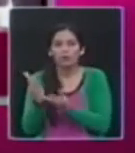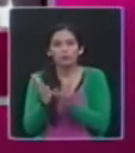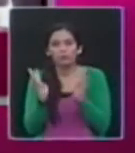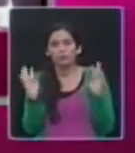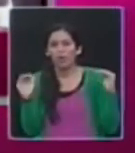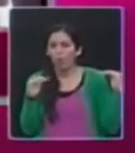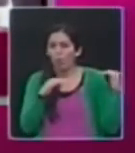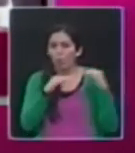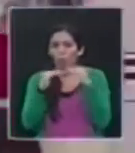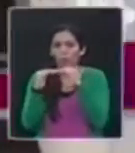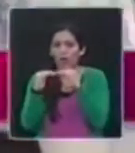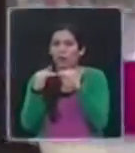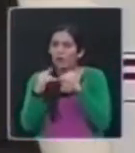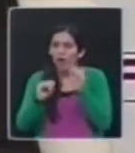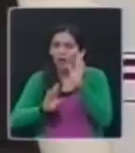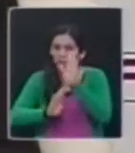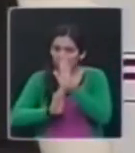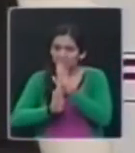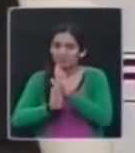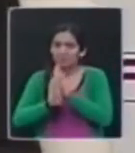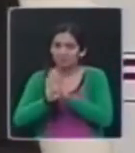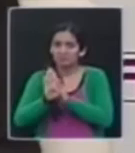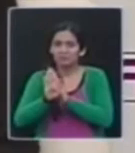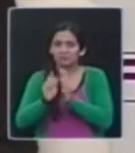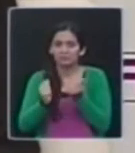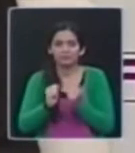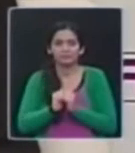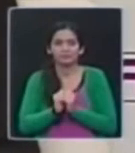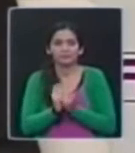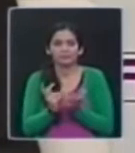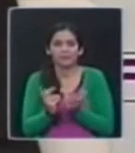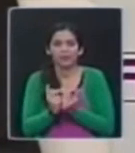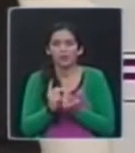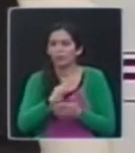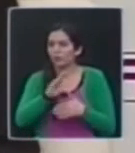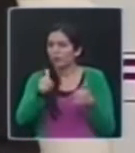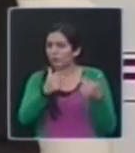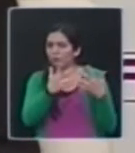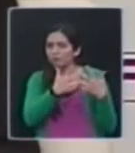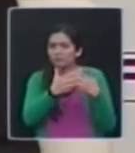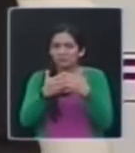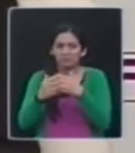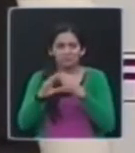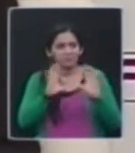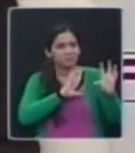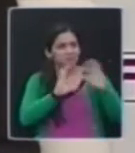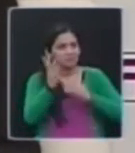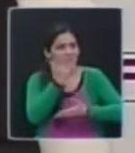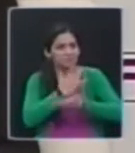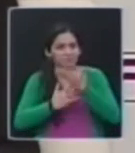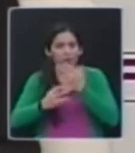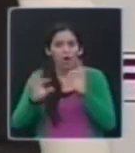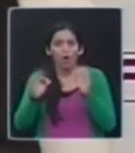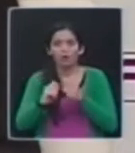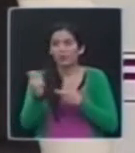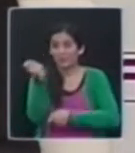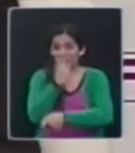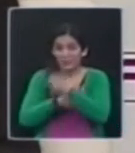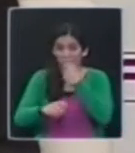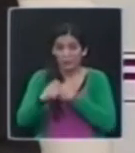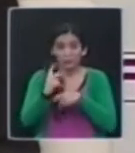liderazgo han mejorado muchas de sus cifras, por ejemplo, de clima laboral o de inclusive de ventas,